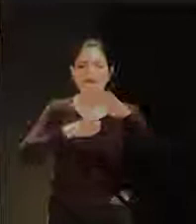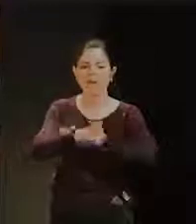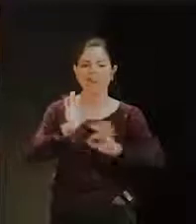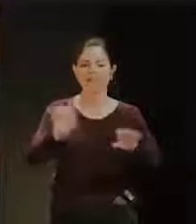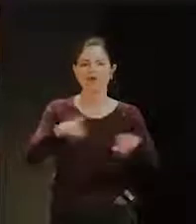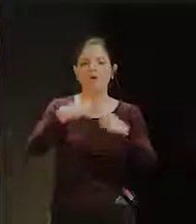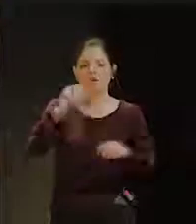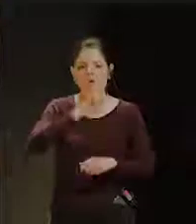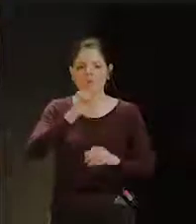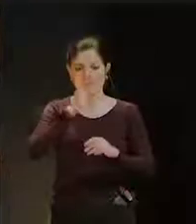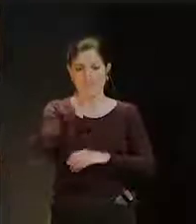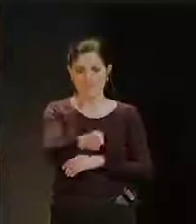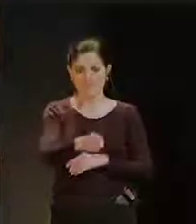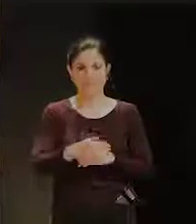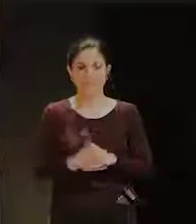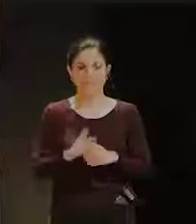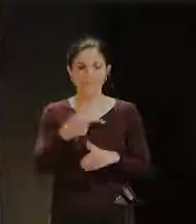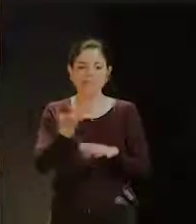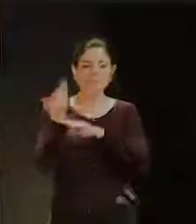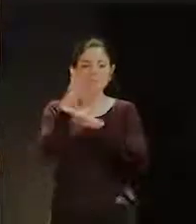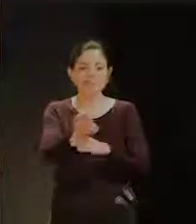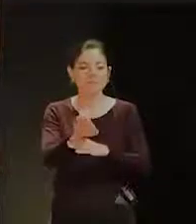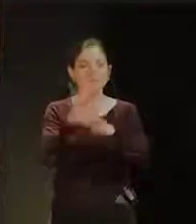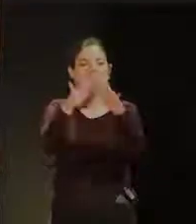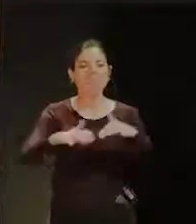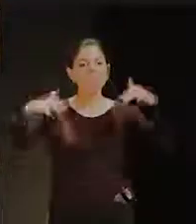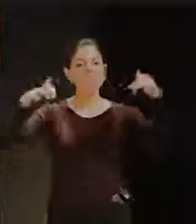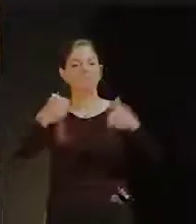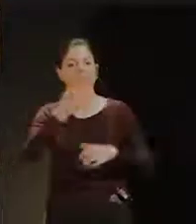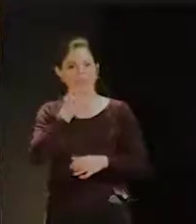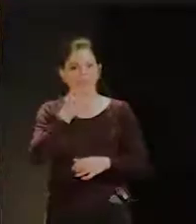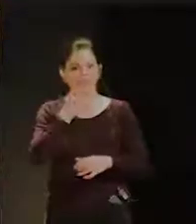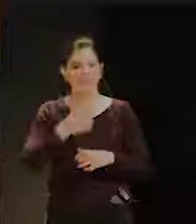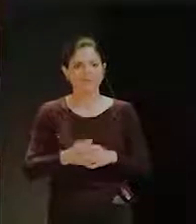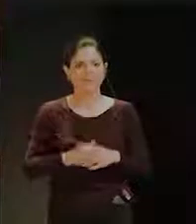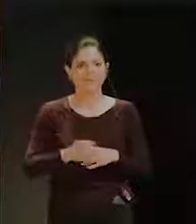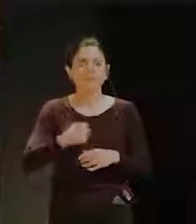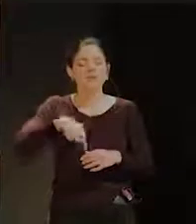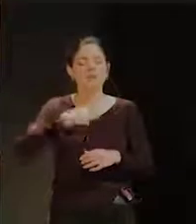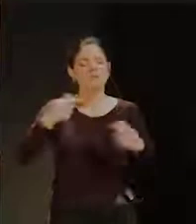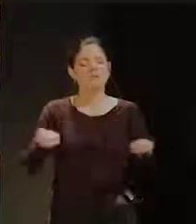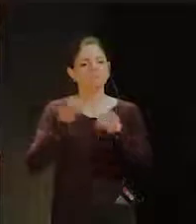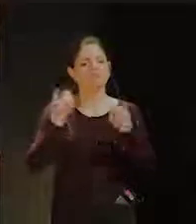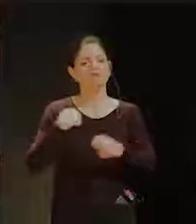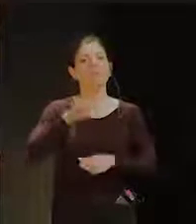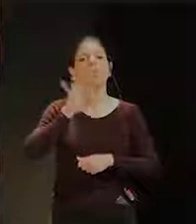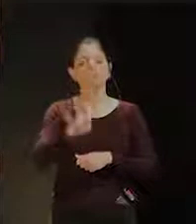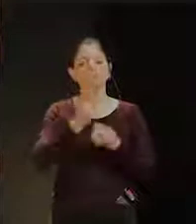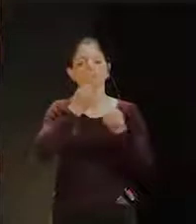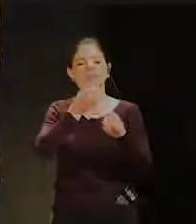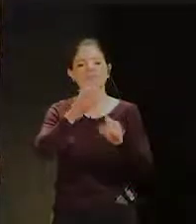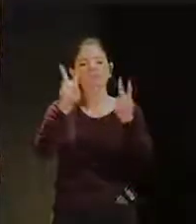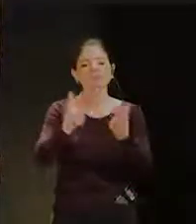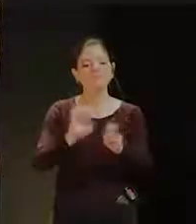en los conciertos en directo, y se presentó en el Parlamento británico. Hemos publicado 4